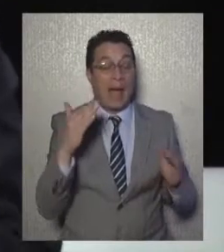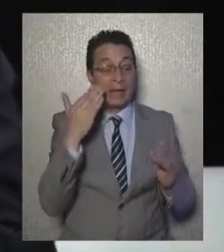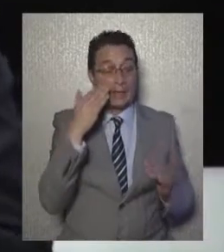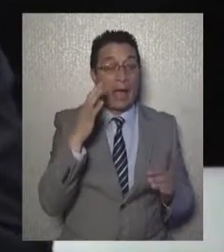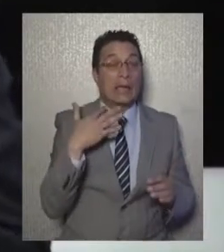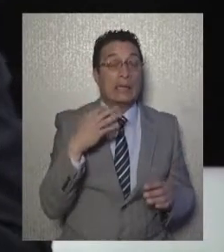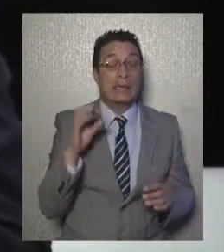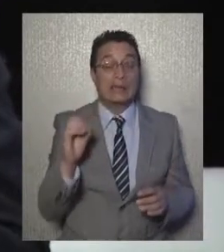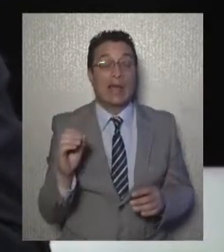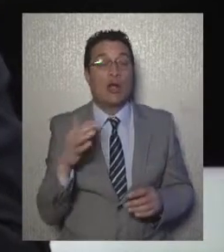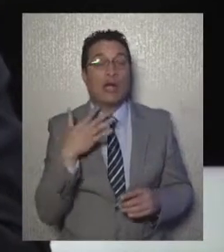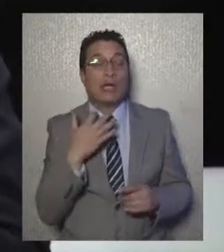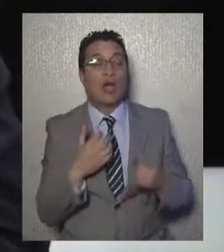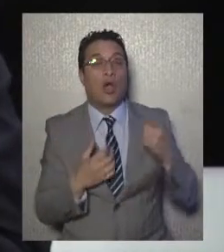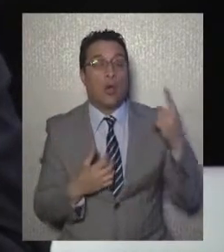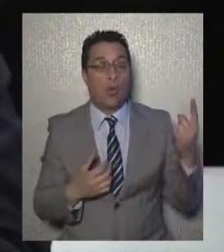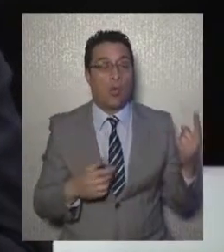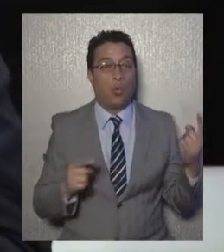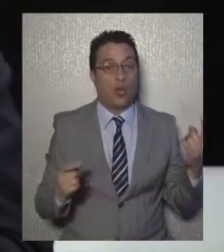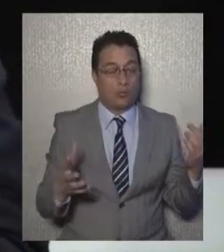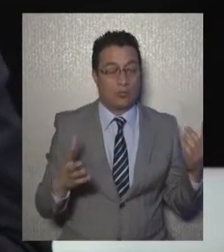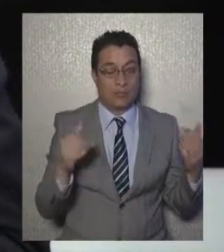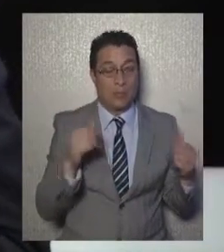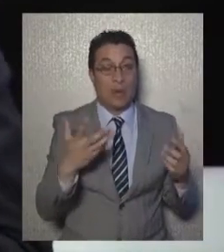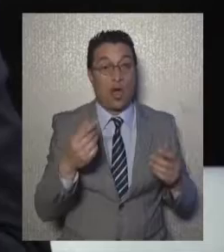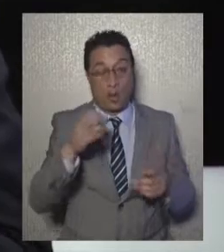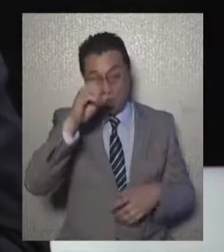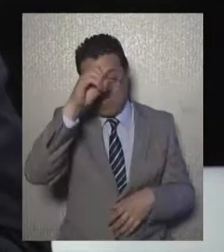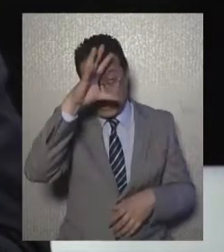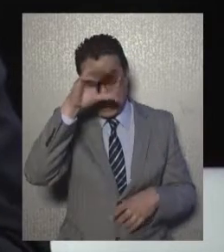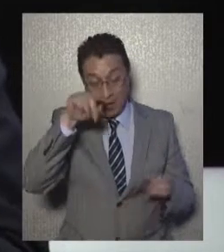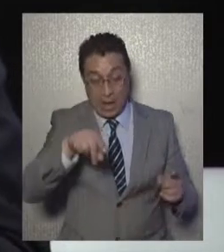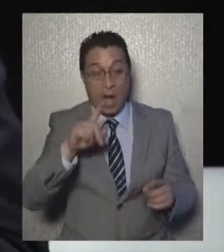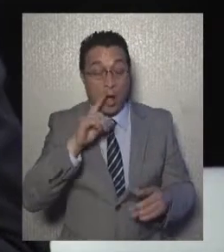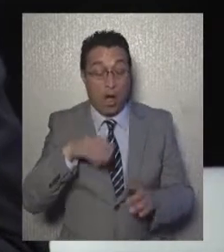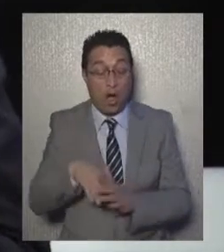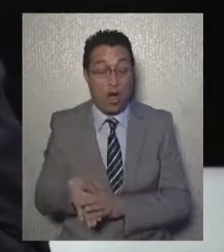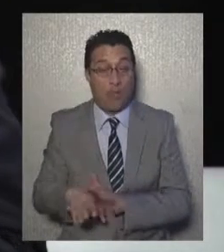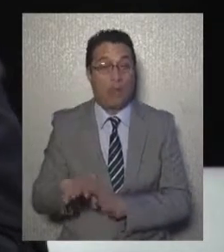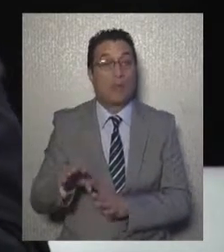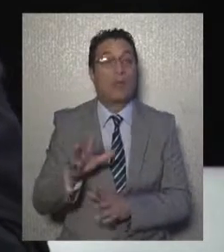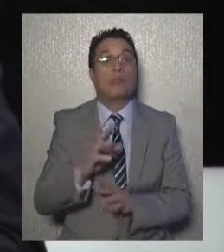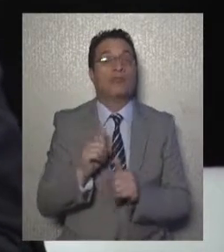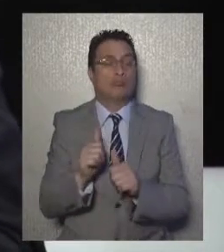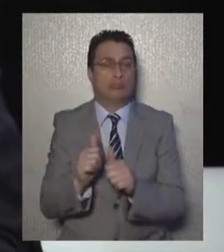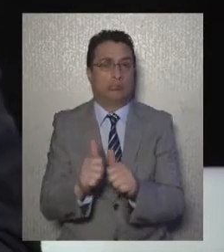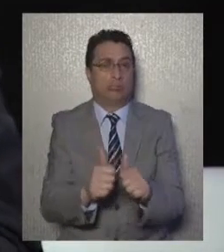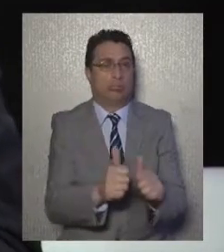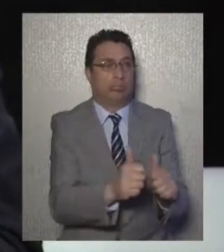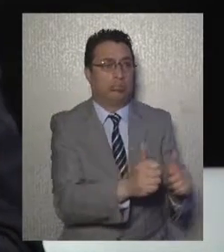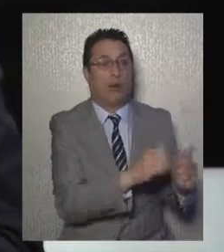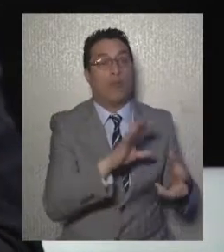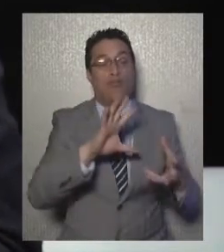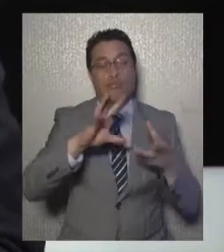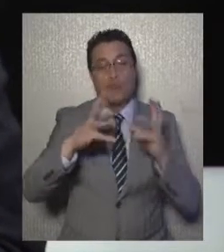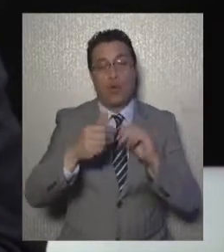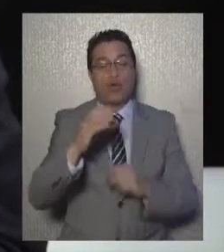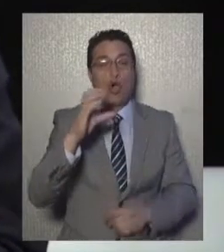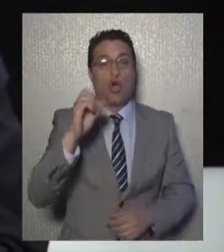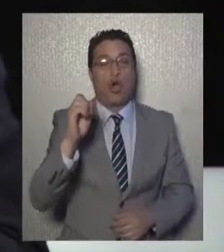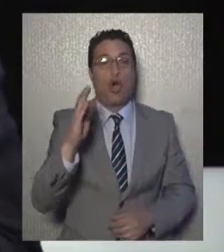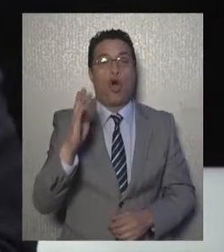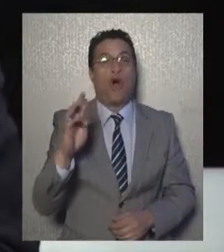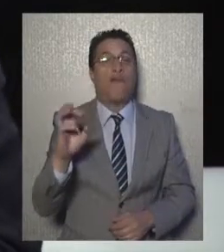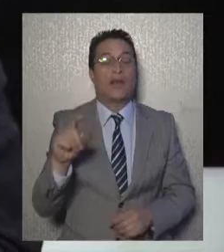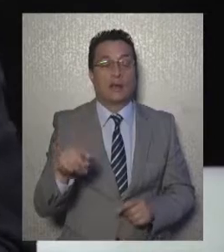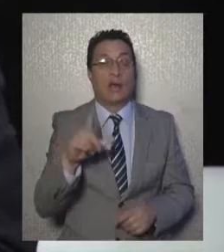Y sin embargo, en términos de reservas mineras, Chile es el país que tiene la mayor cantidad de reservas de cobre del mundo,